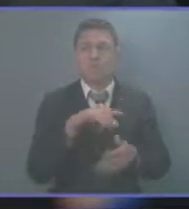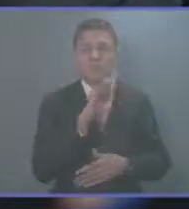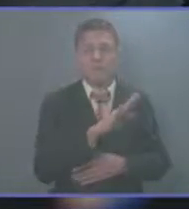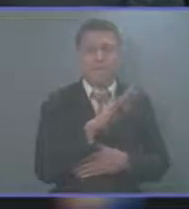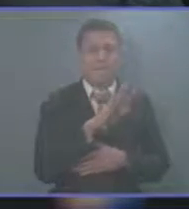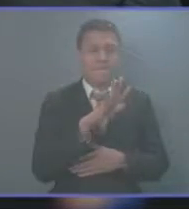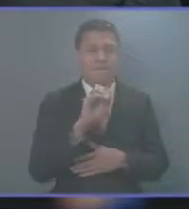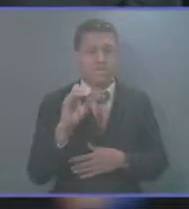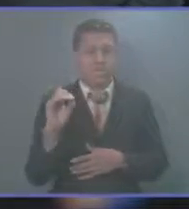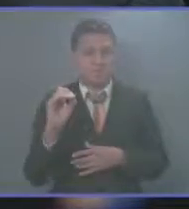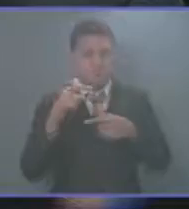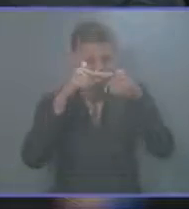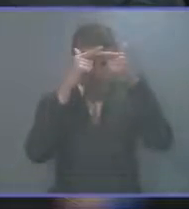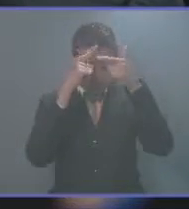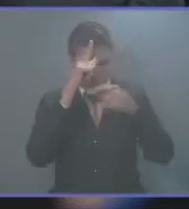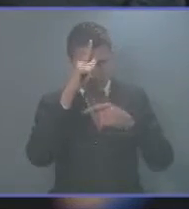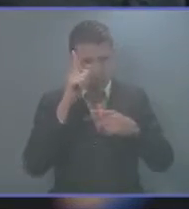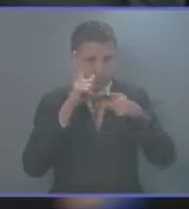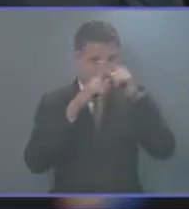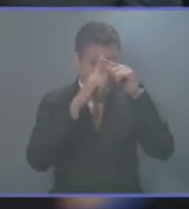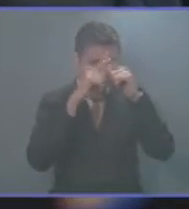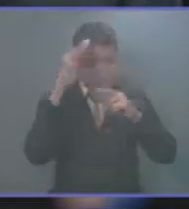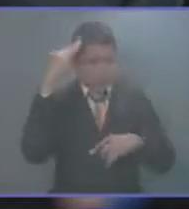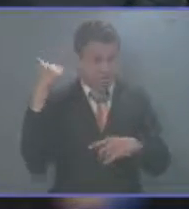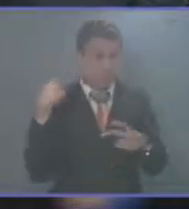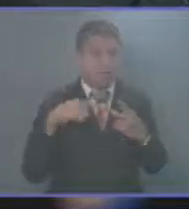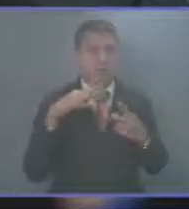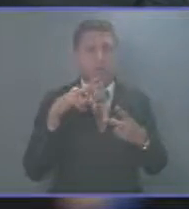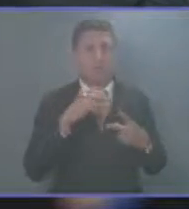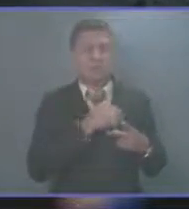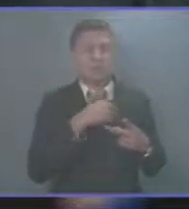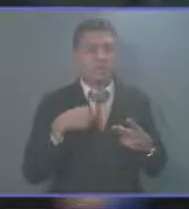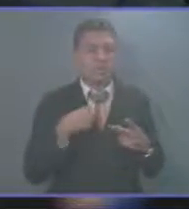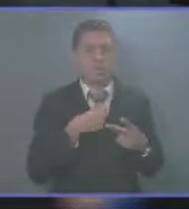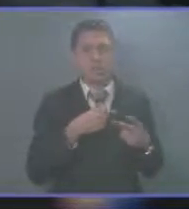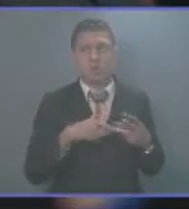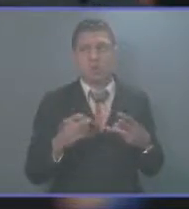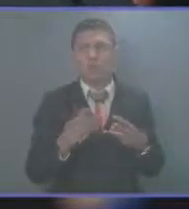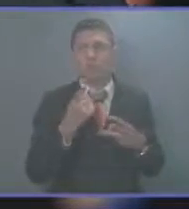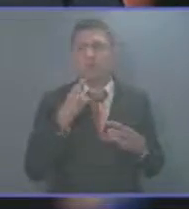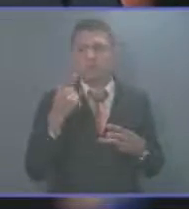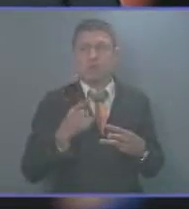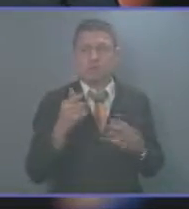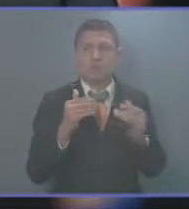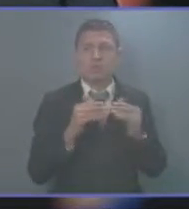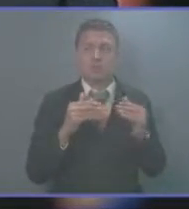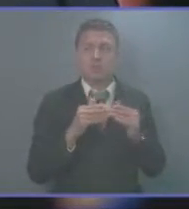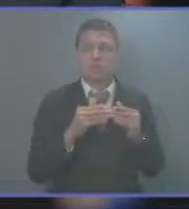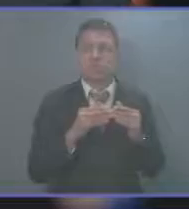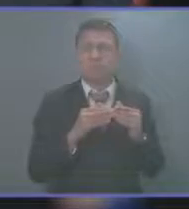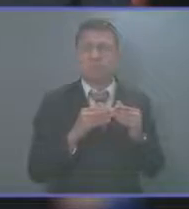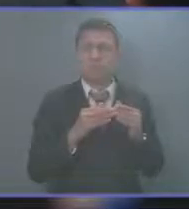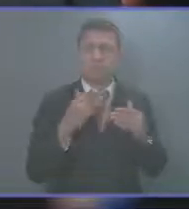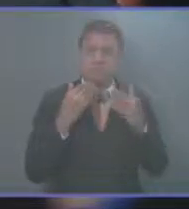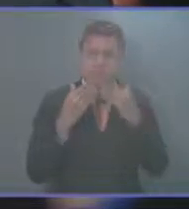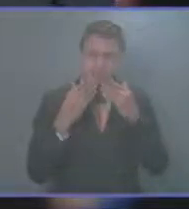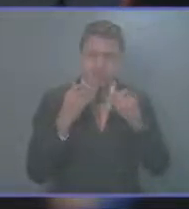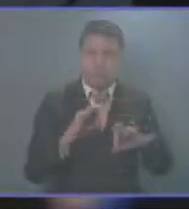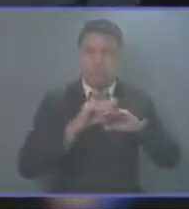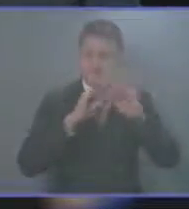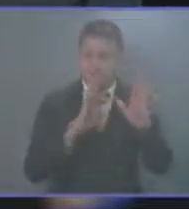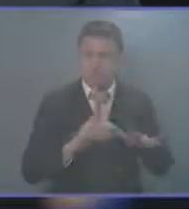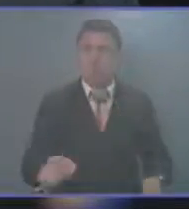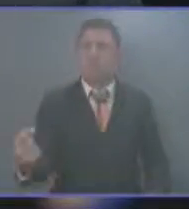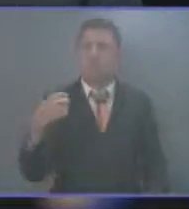400 enfermeras, 130 médicos y 30 médicos familiares. Y exigimos además, dijimos con toda claridad,